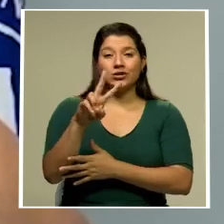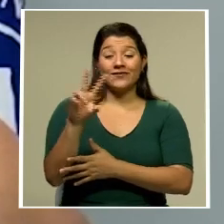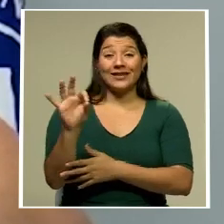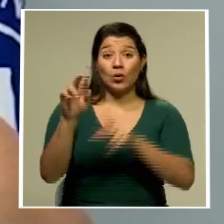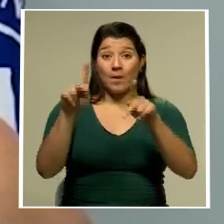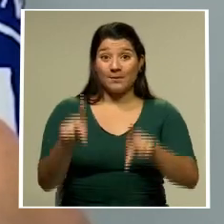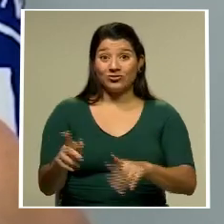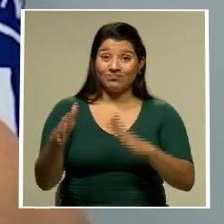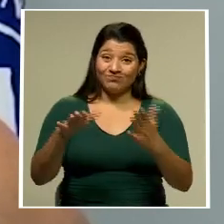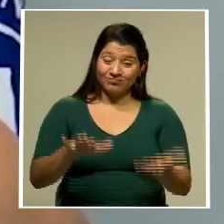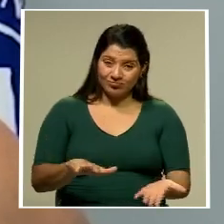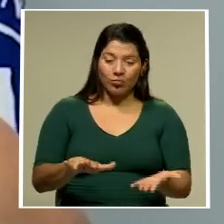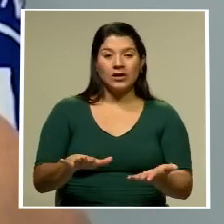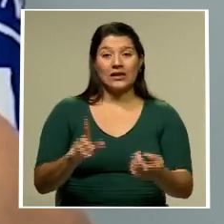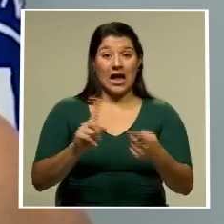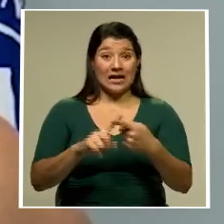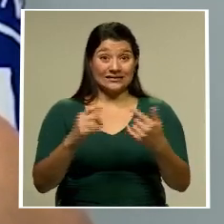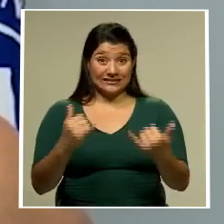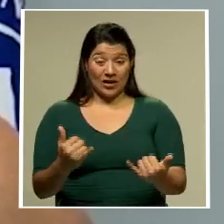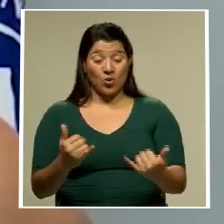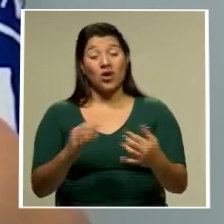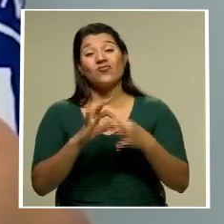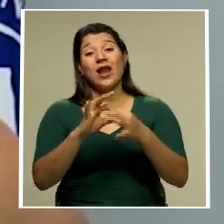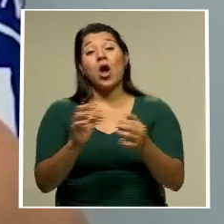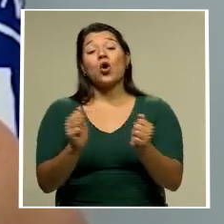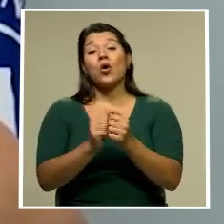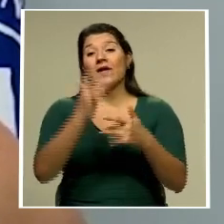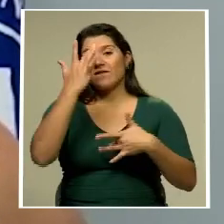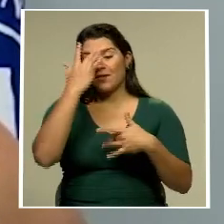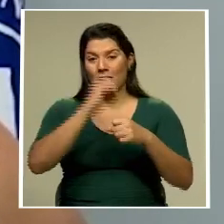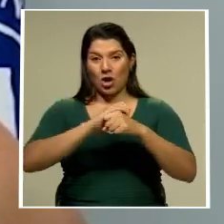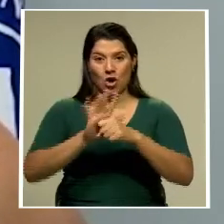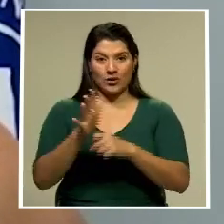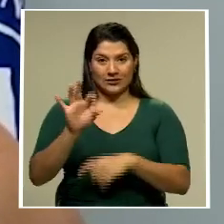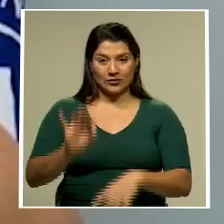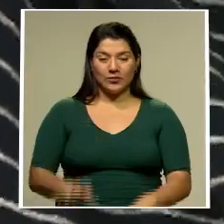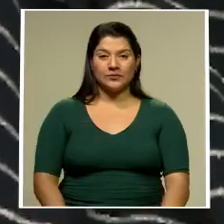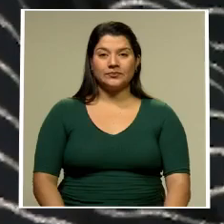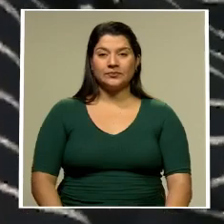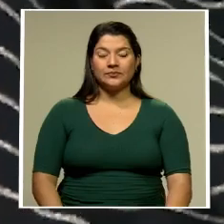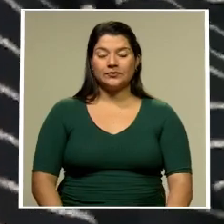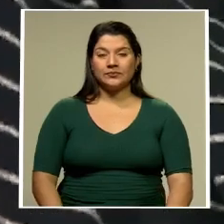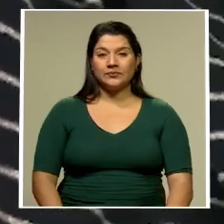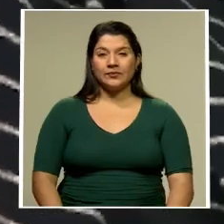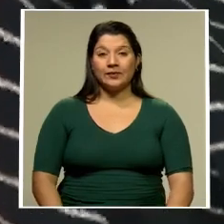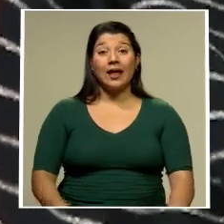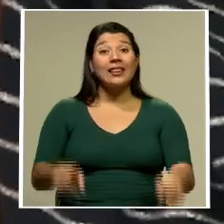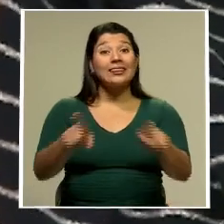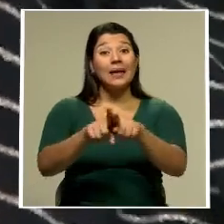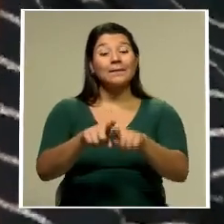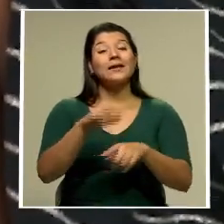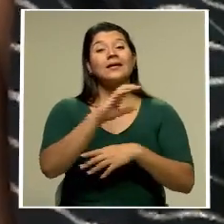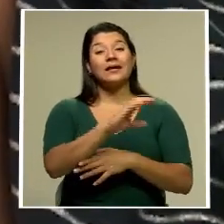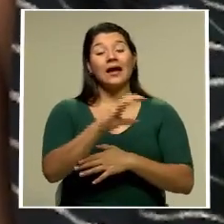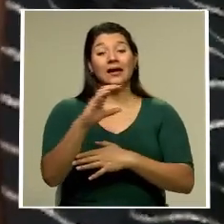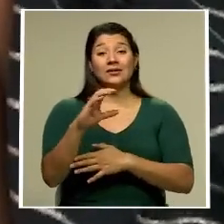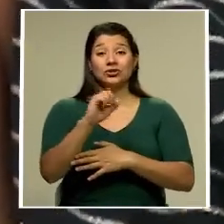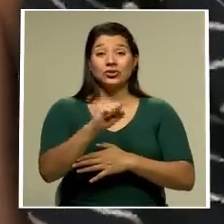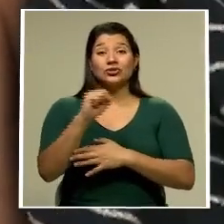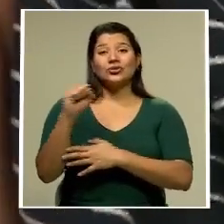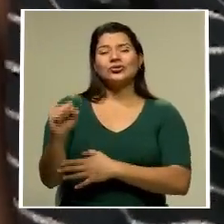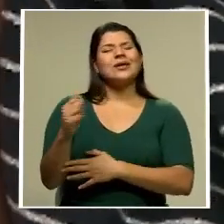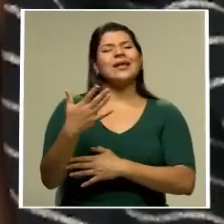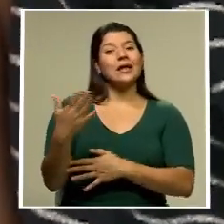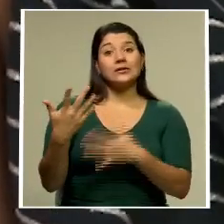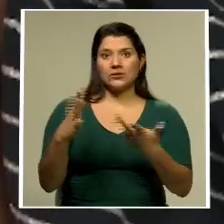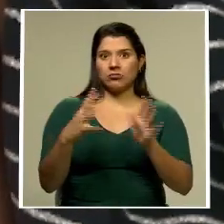4.829 fallecimientos acumulados relacionados con el COVID-19. Por otro lado, la Caja Costarricense del Seguro